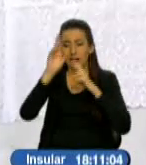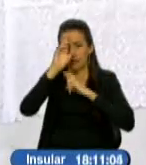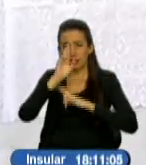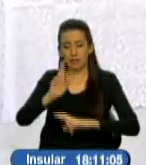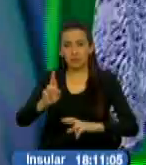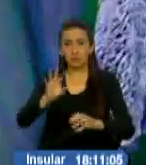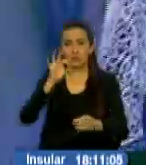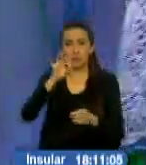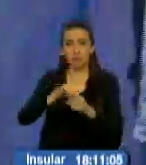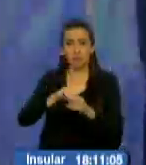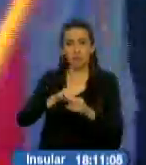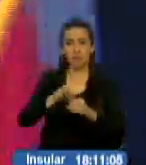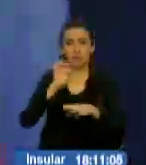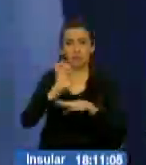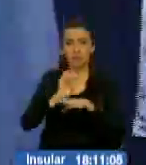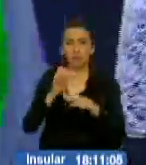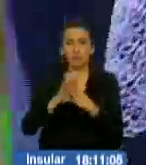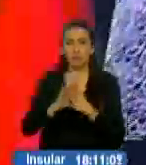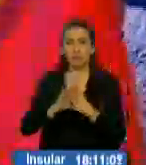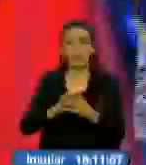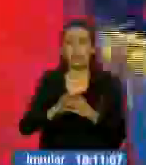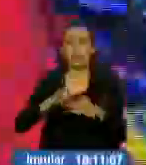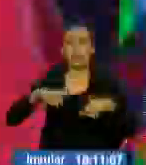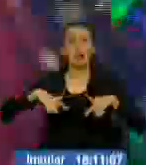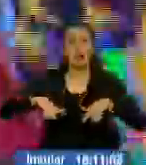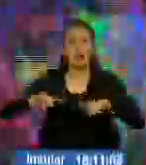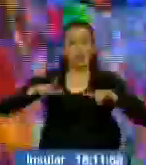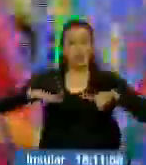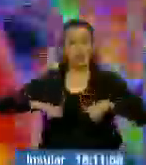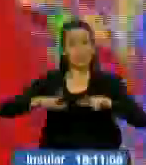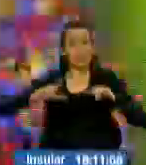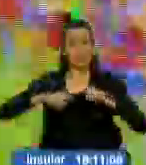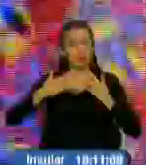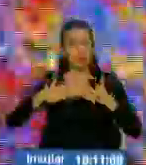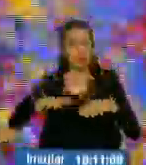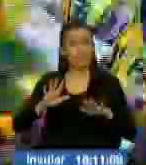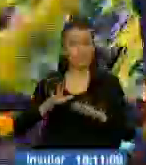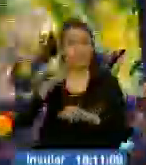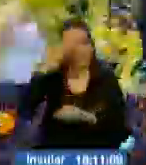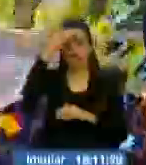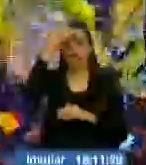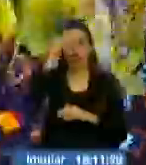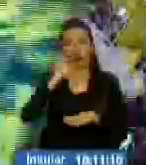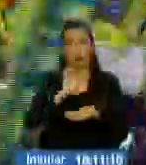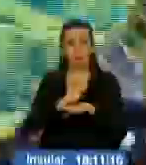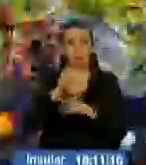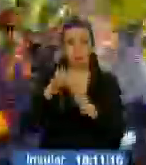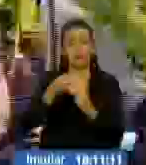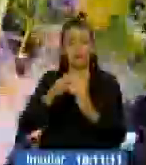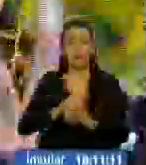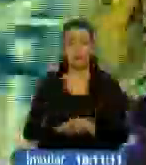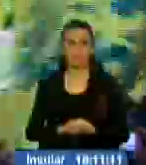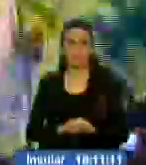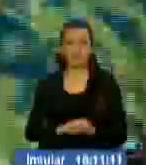resultados electorales que dan como ganador de la segunda vuelta al binomio de Alianza País, Moreno Glass. Alexis Moncayo, Ecuador